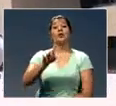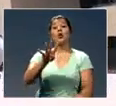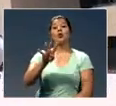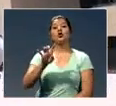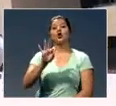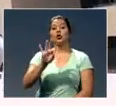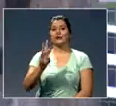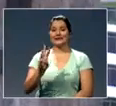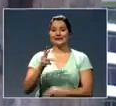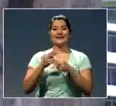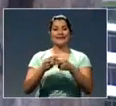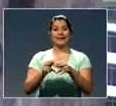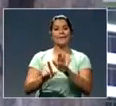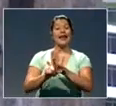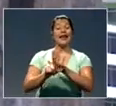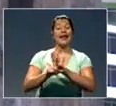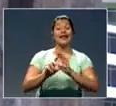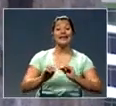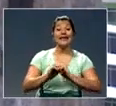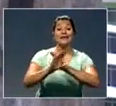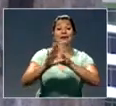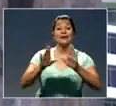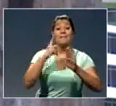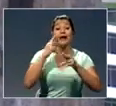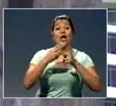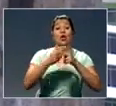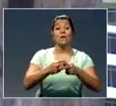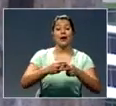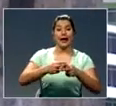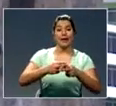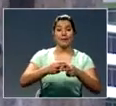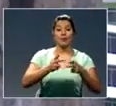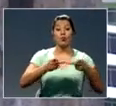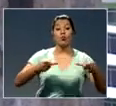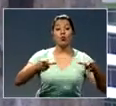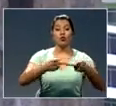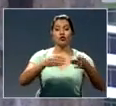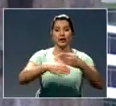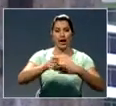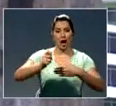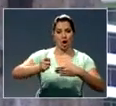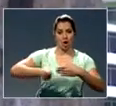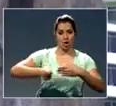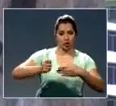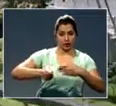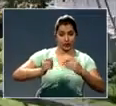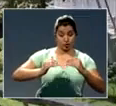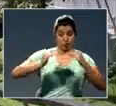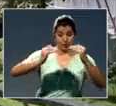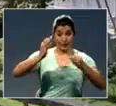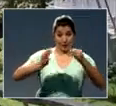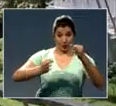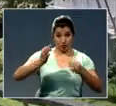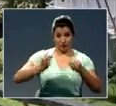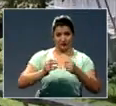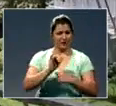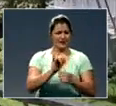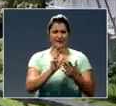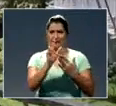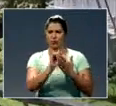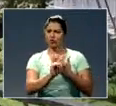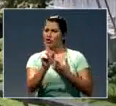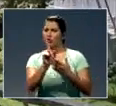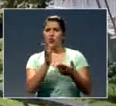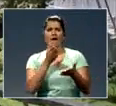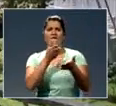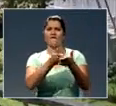21.496 llamado Ley de Transparencia en los nombramientos de la Corte Suprema de Justicia. Los magistrados decidieron que dicho proyecto no incide en el